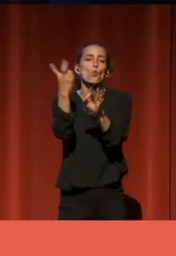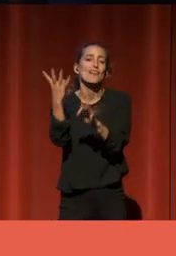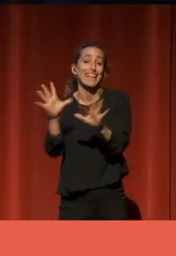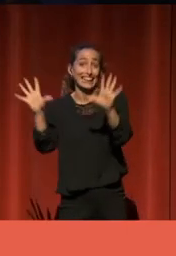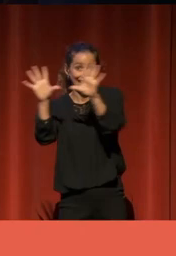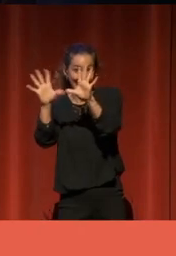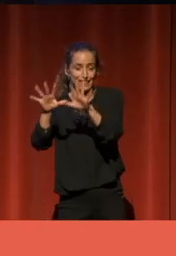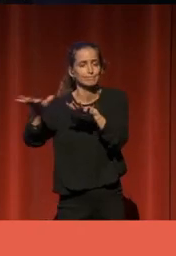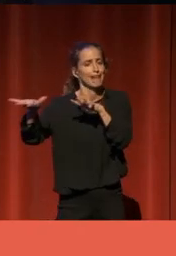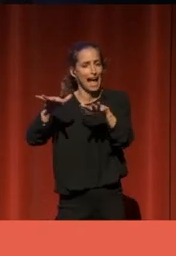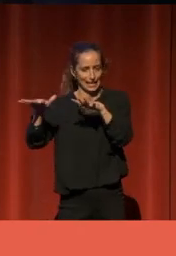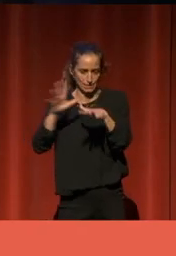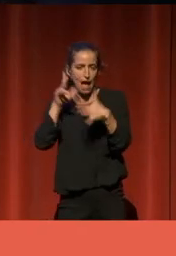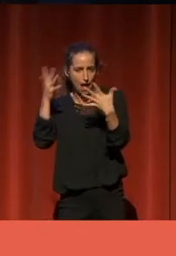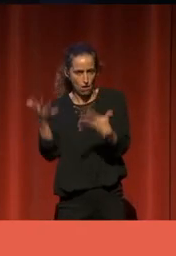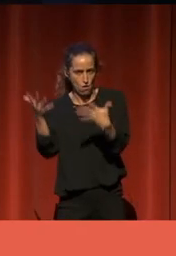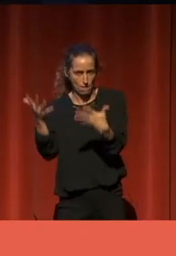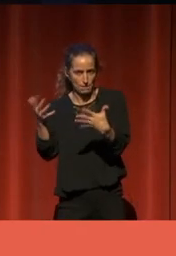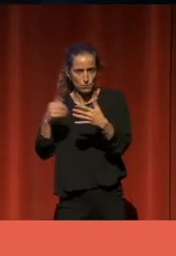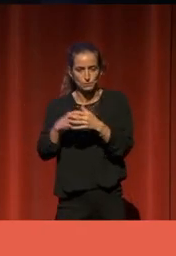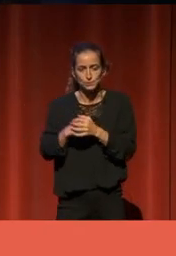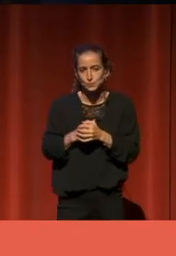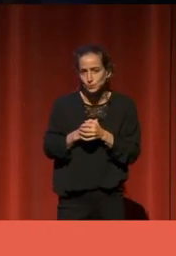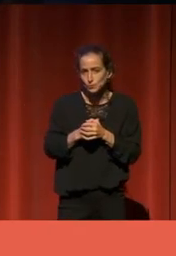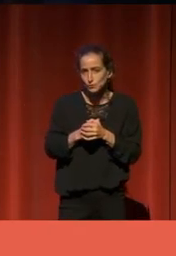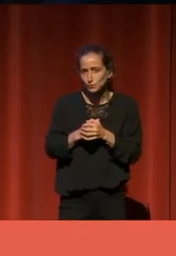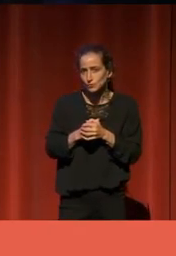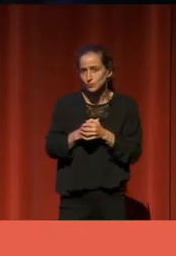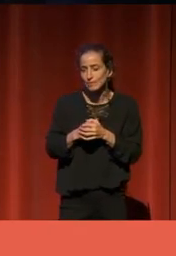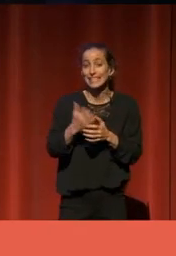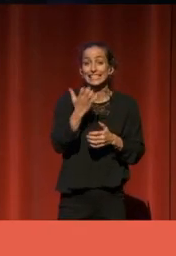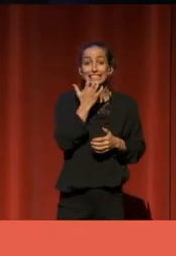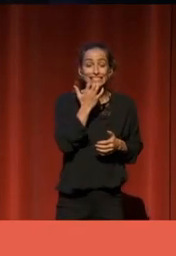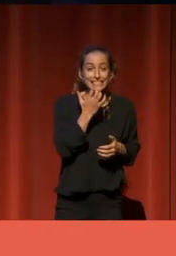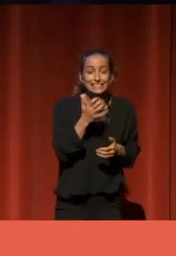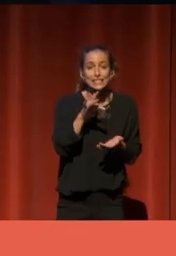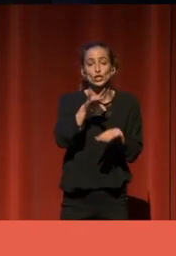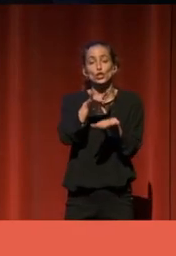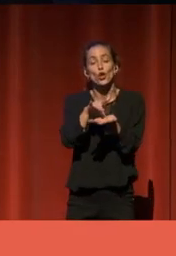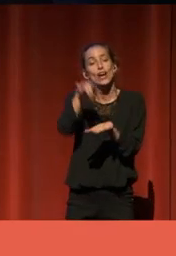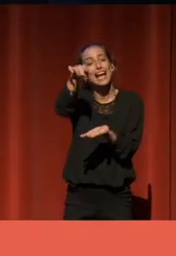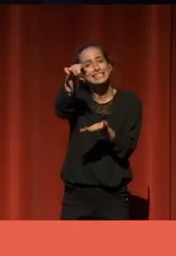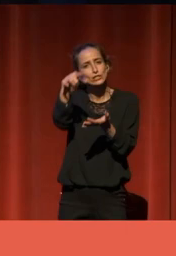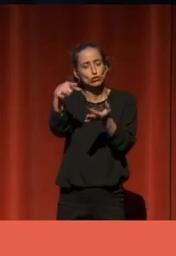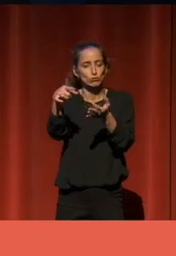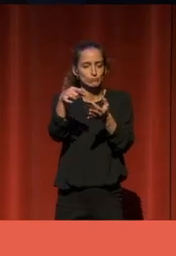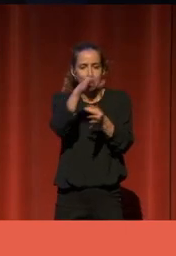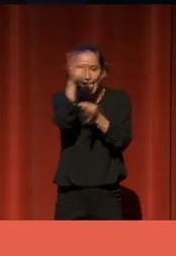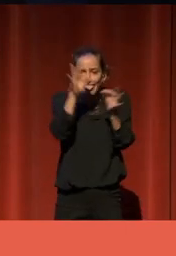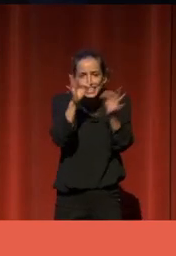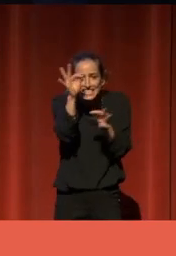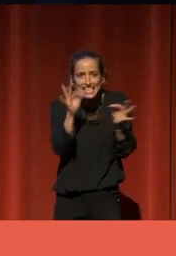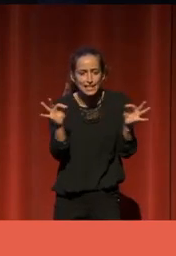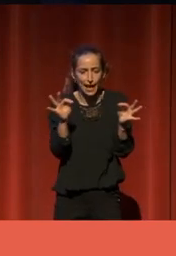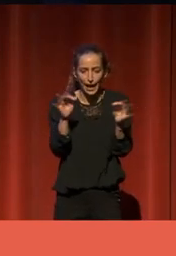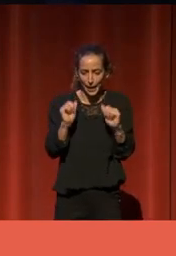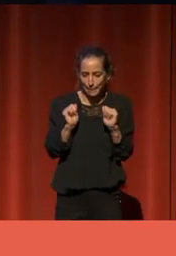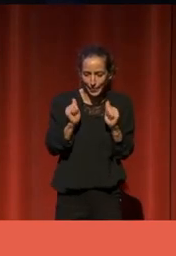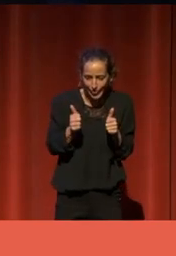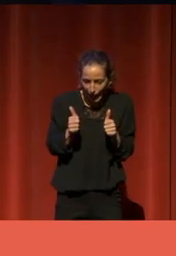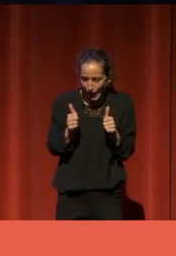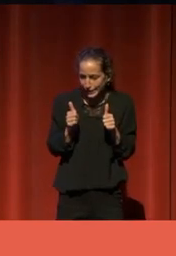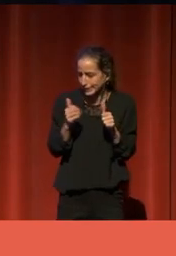en Europa seguro que si tuviéramos que diseñar esto desde cero Hoy en día no